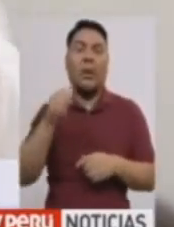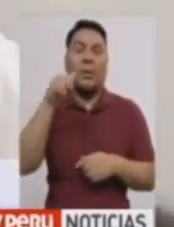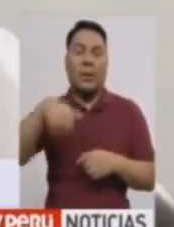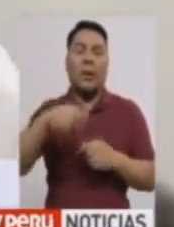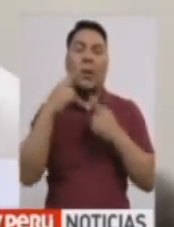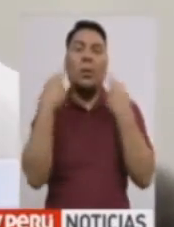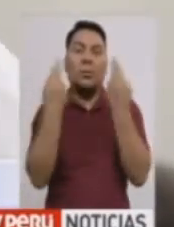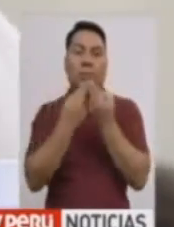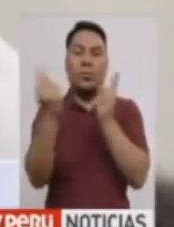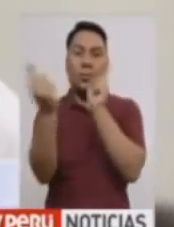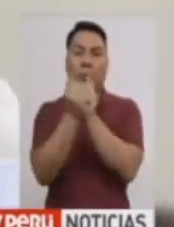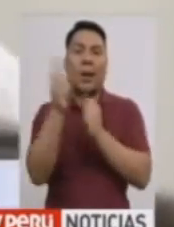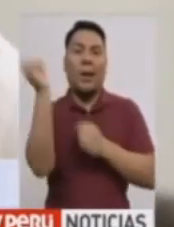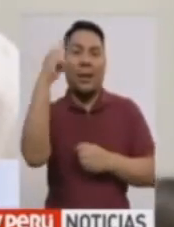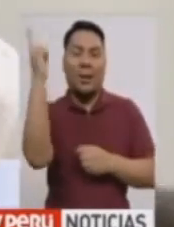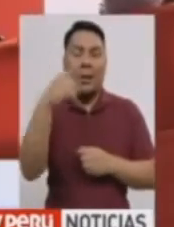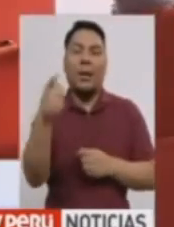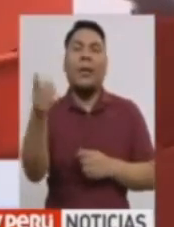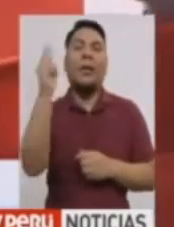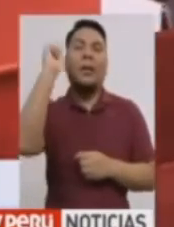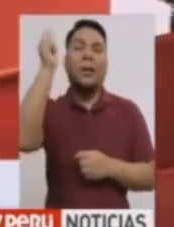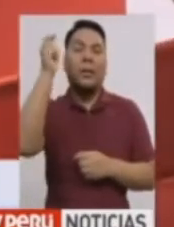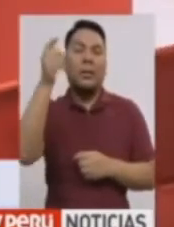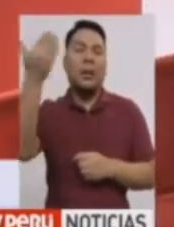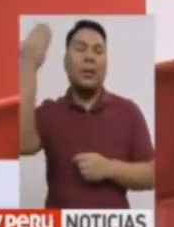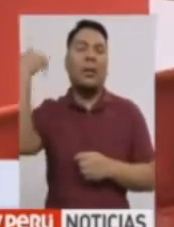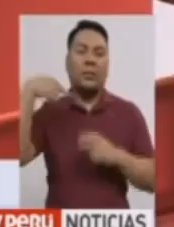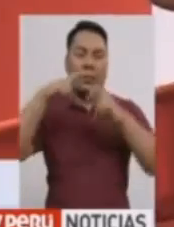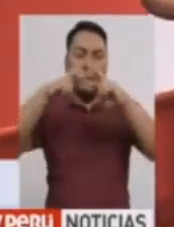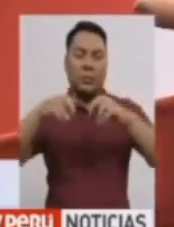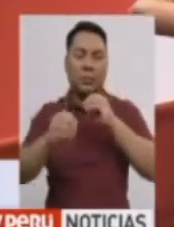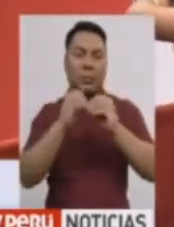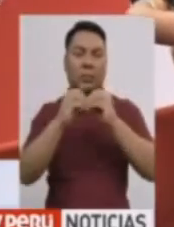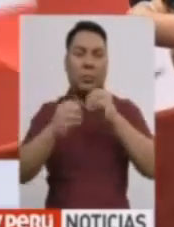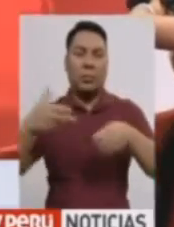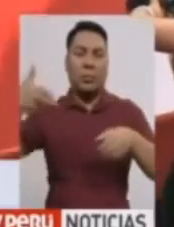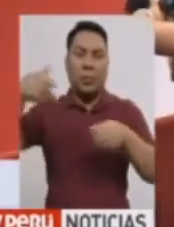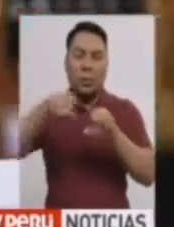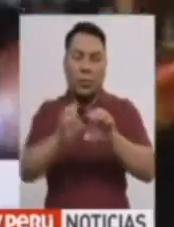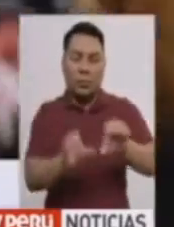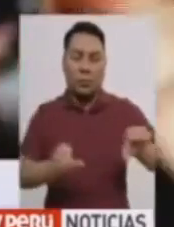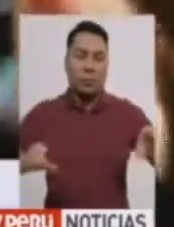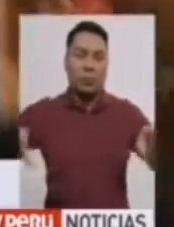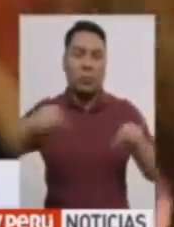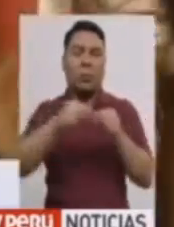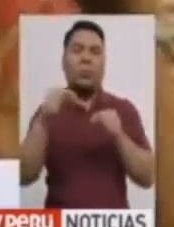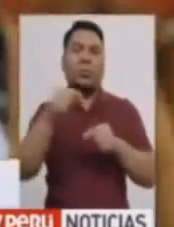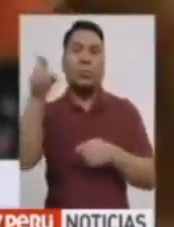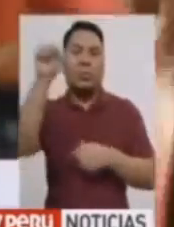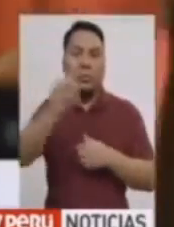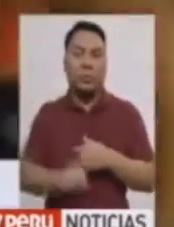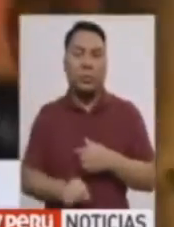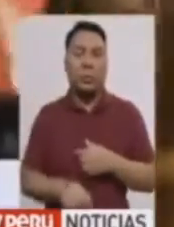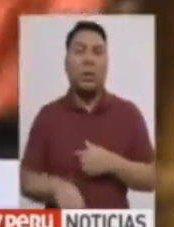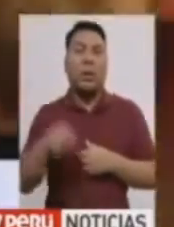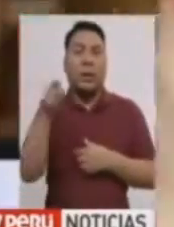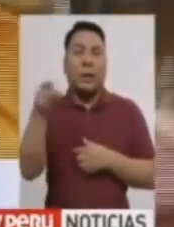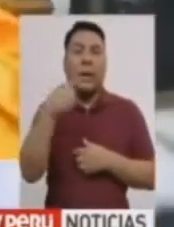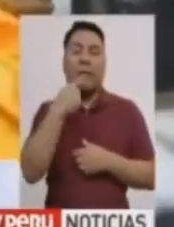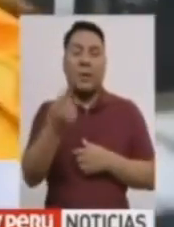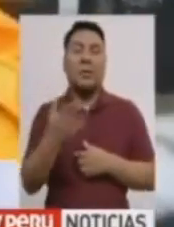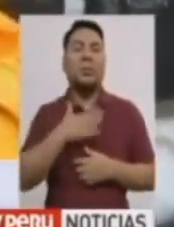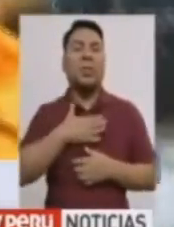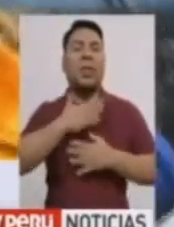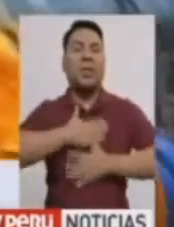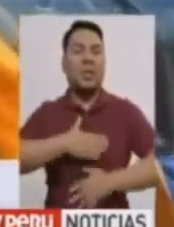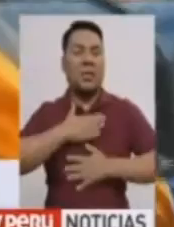Pérez para que declare en calidad de testigo en la investigación por la licitación del gasoducto del sur. El partido se siente tranquilo, pues